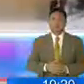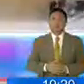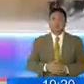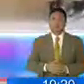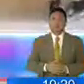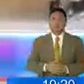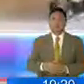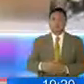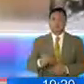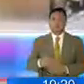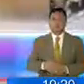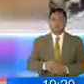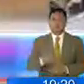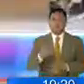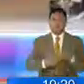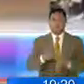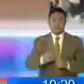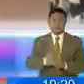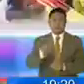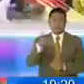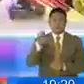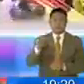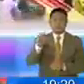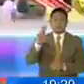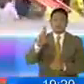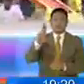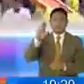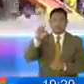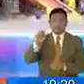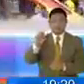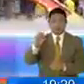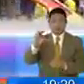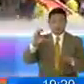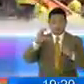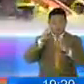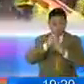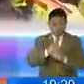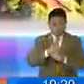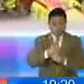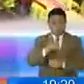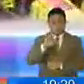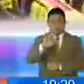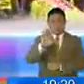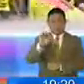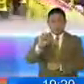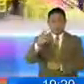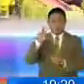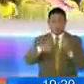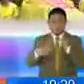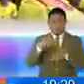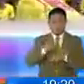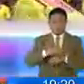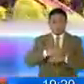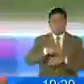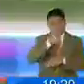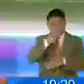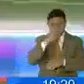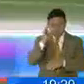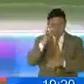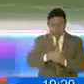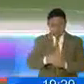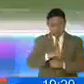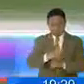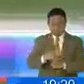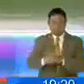Tras la gresca en la sur oscura que dejó cerca de 40 heridos y 2 detenidos por tenencia de sustancias durante